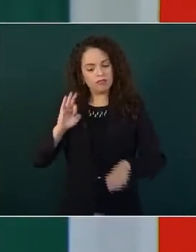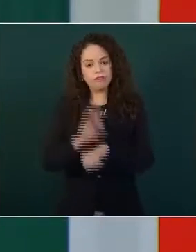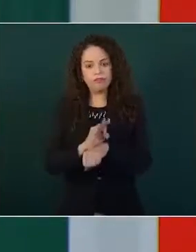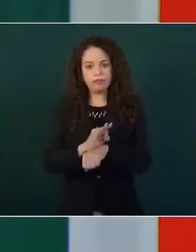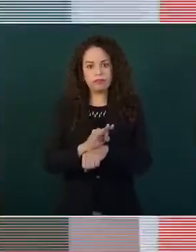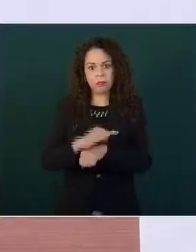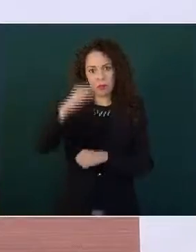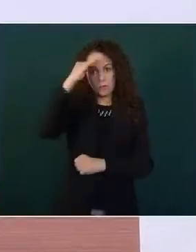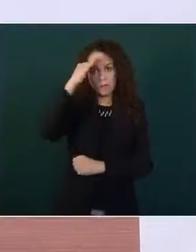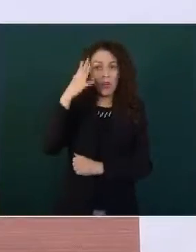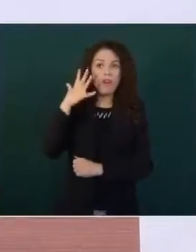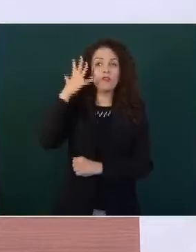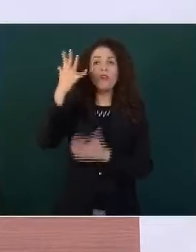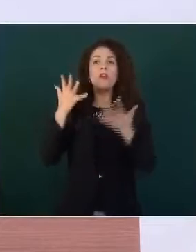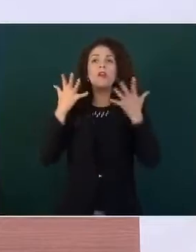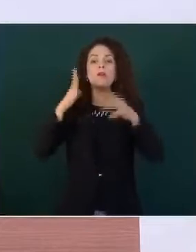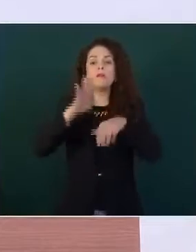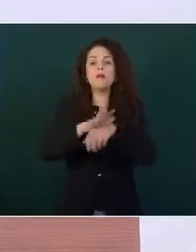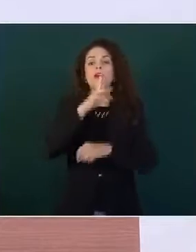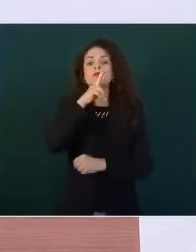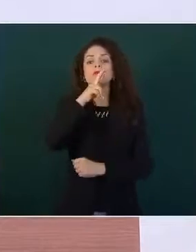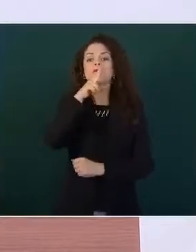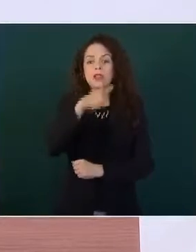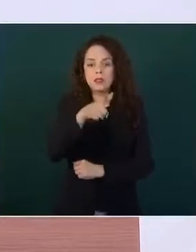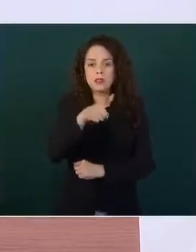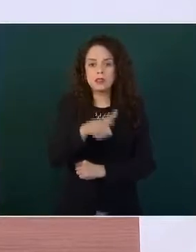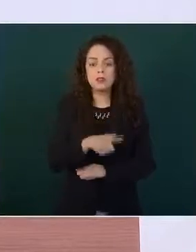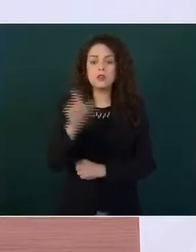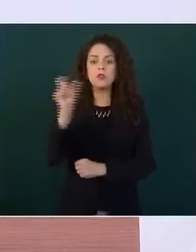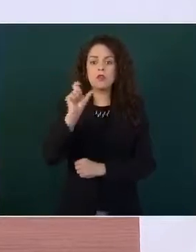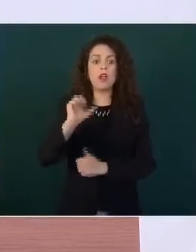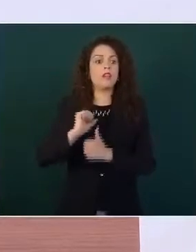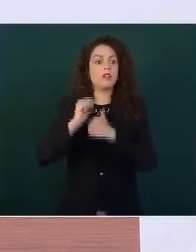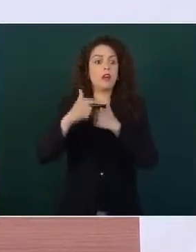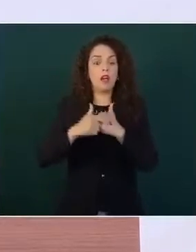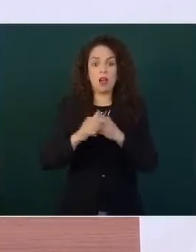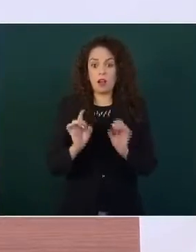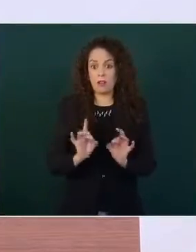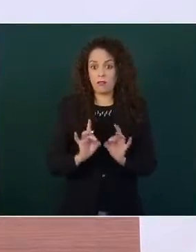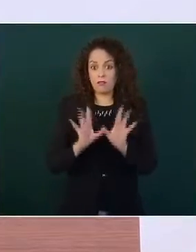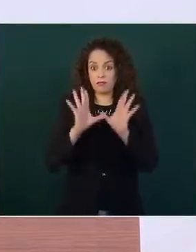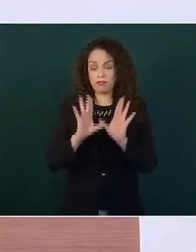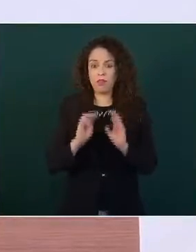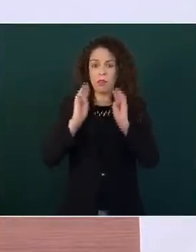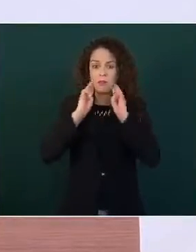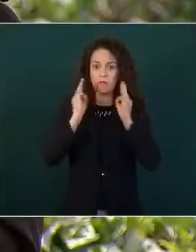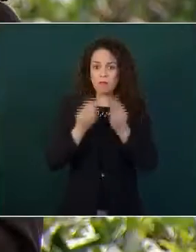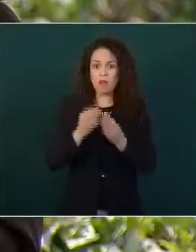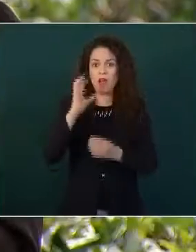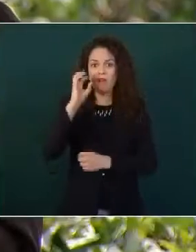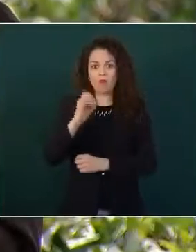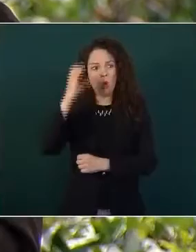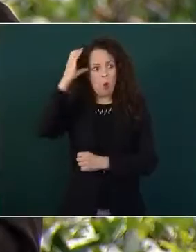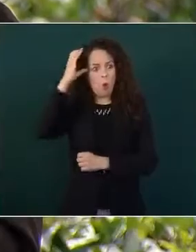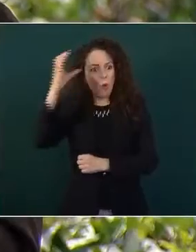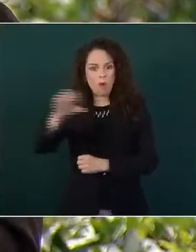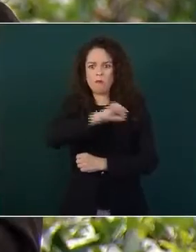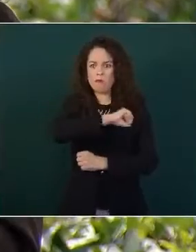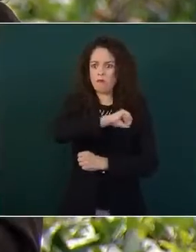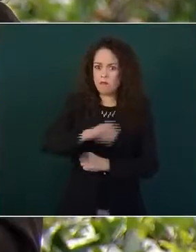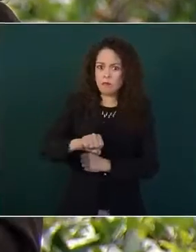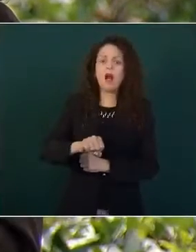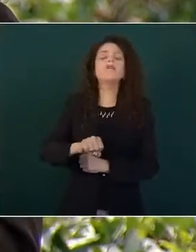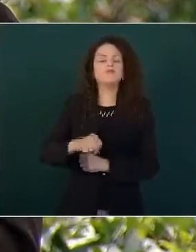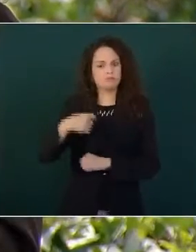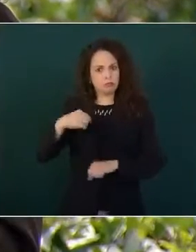los ciudadanos cuando las actividades delincuenciales afectan su seguridad o cuando su integridad